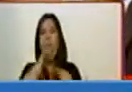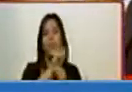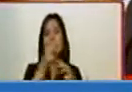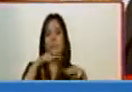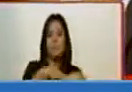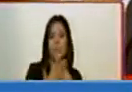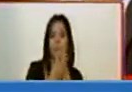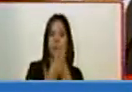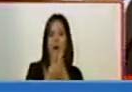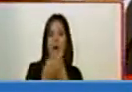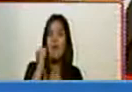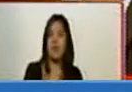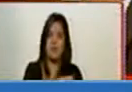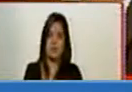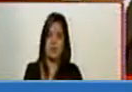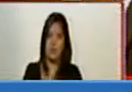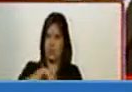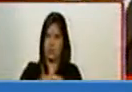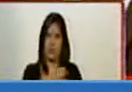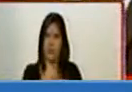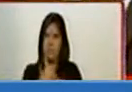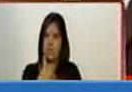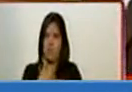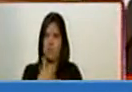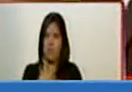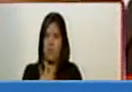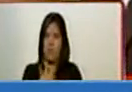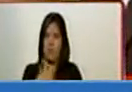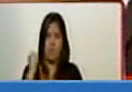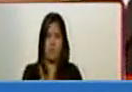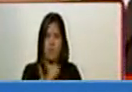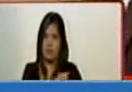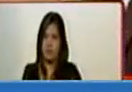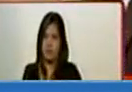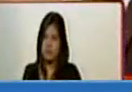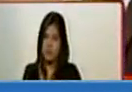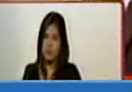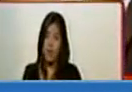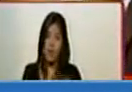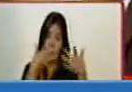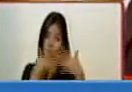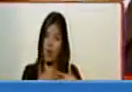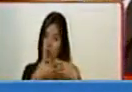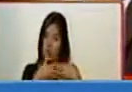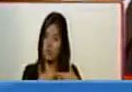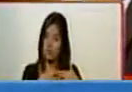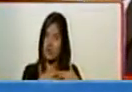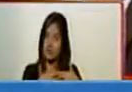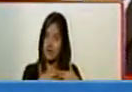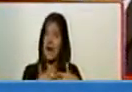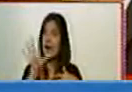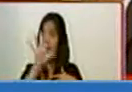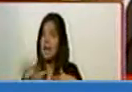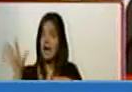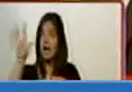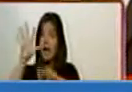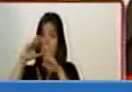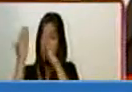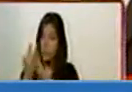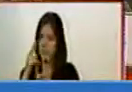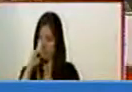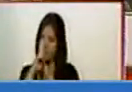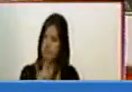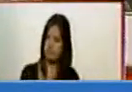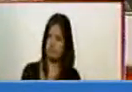fortalecernos hacia adentro y fortalecernos como motor respetado en el mundo